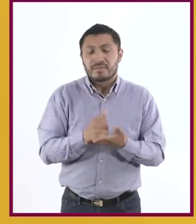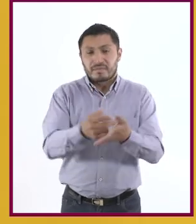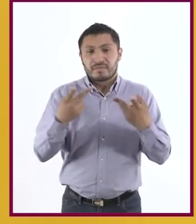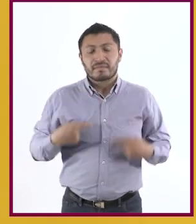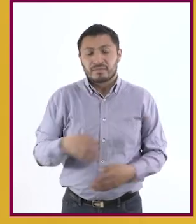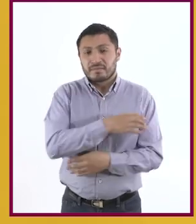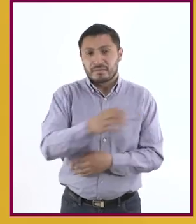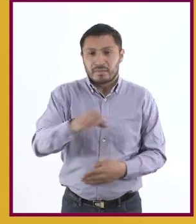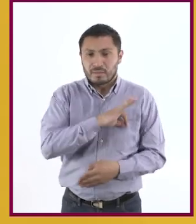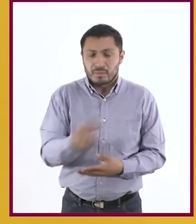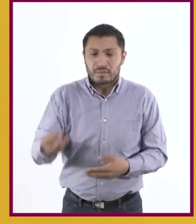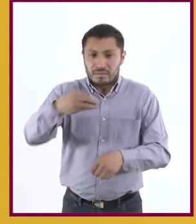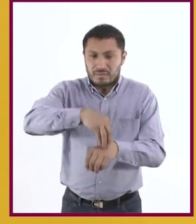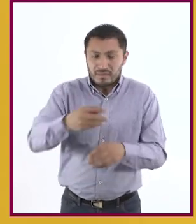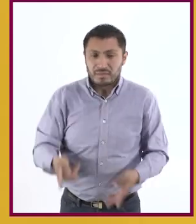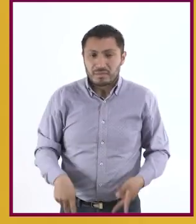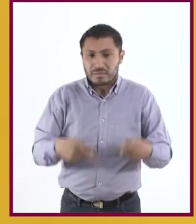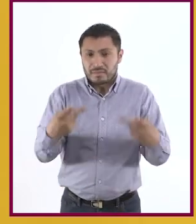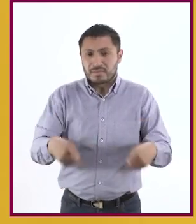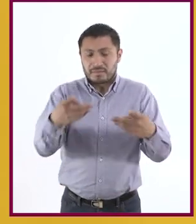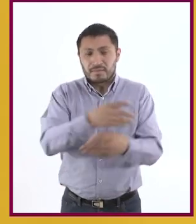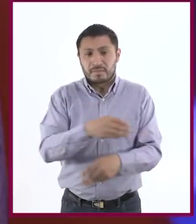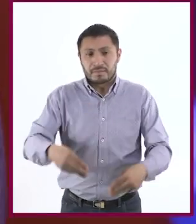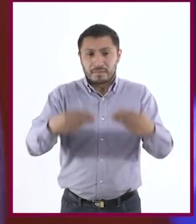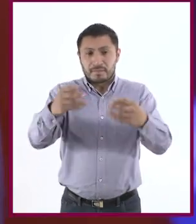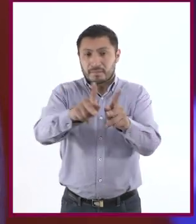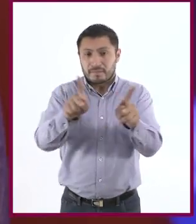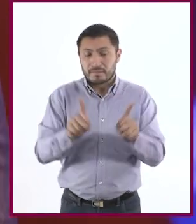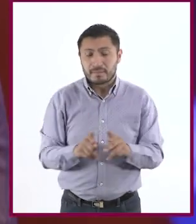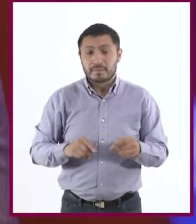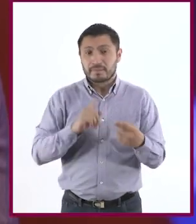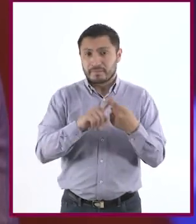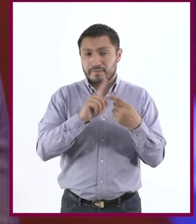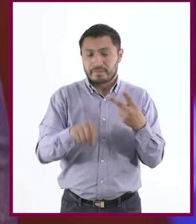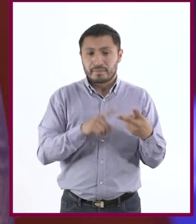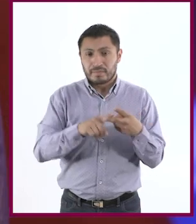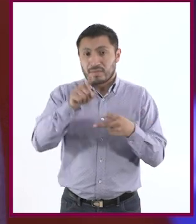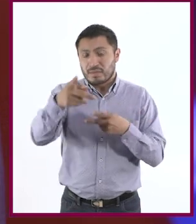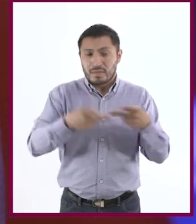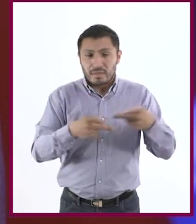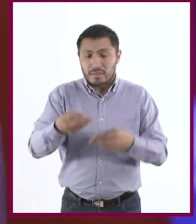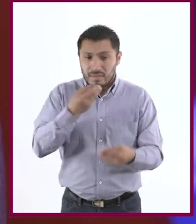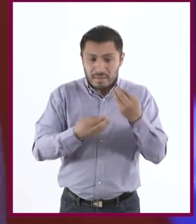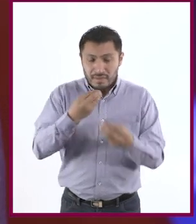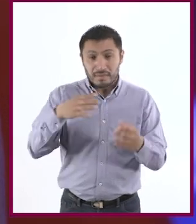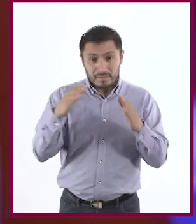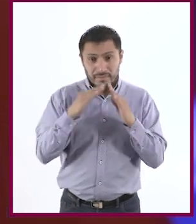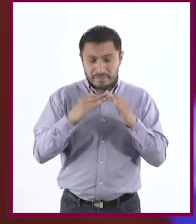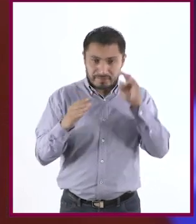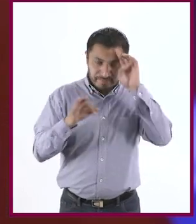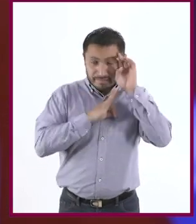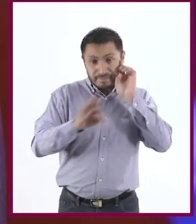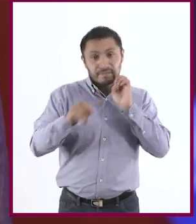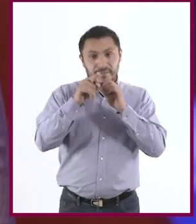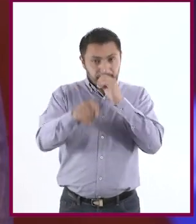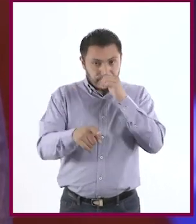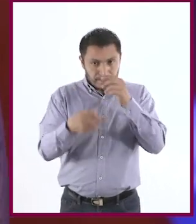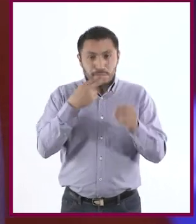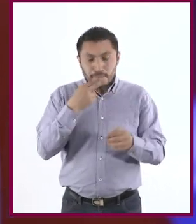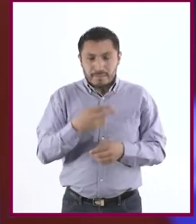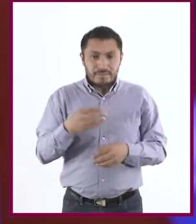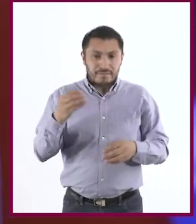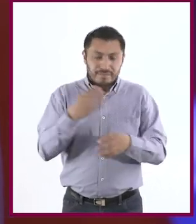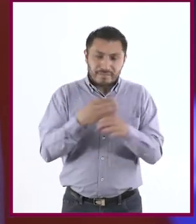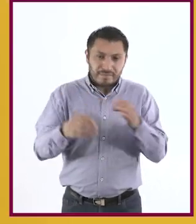locales puedan colocar su producto en mercados y plazas. 2. Prepara tus alimentos en casa. En la medida de lo posible, usa